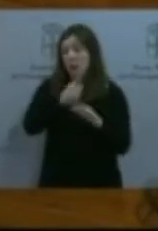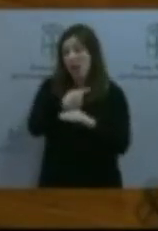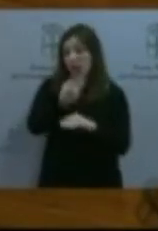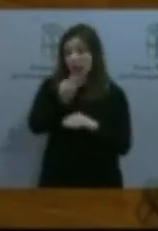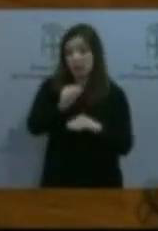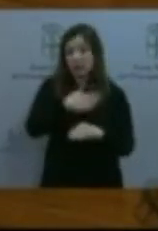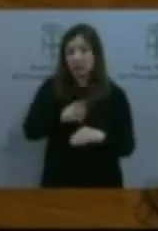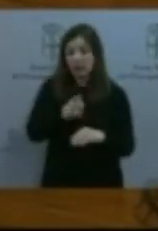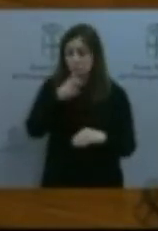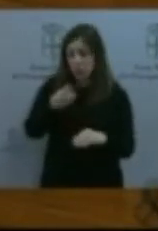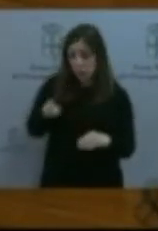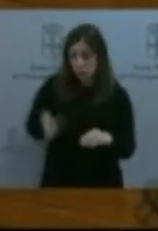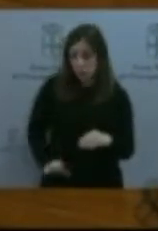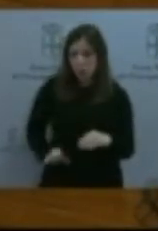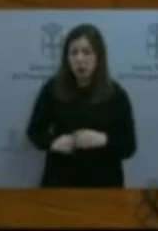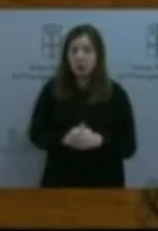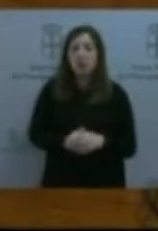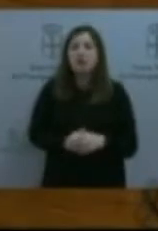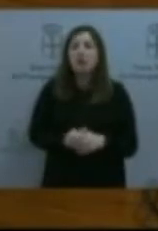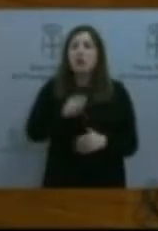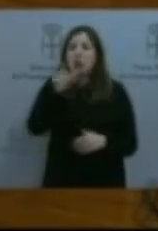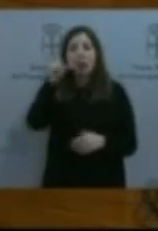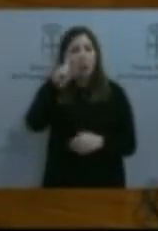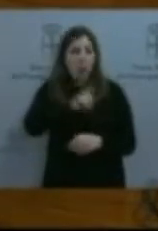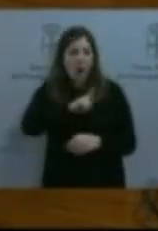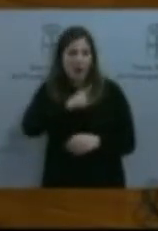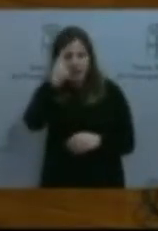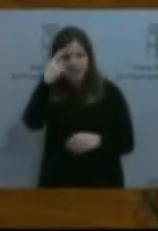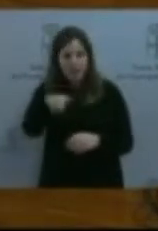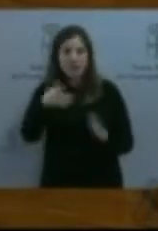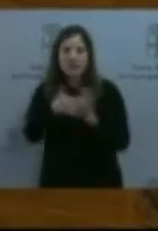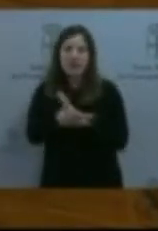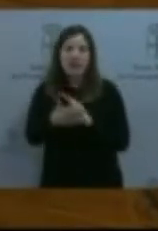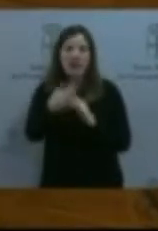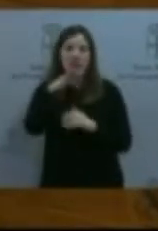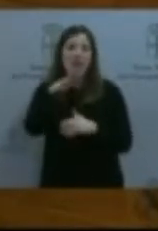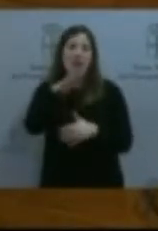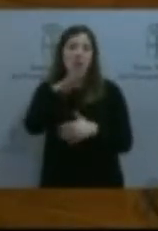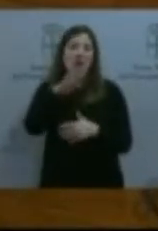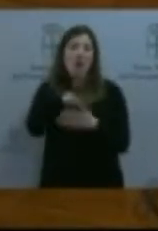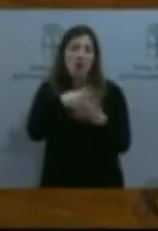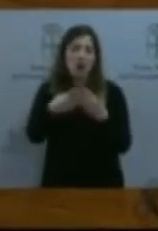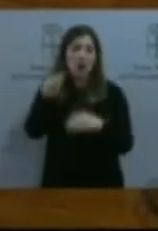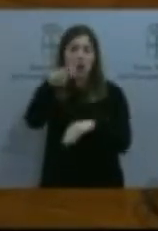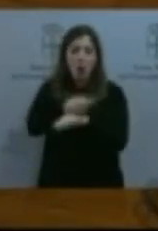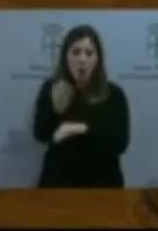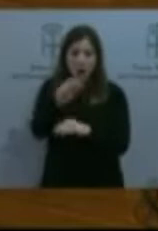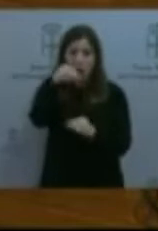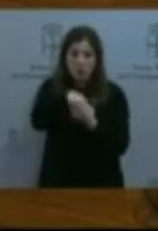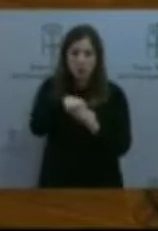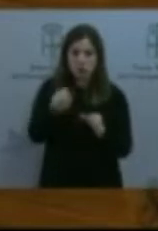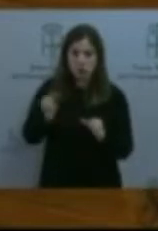Porque las guardias, usted bien lo sabe, son jornada obligatoria y por tanto son parte del salario. Y a mí cuando veía esto me llamaba la